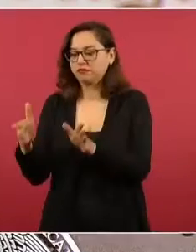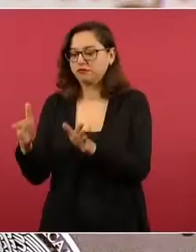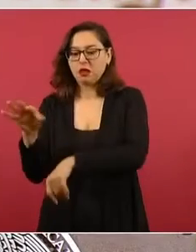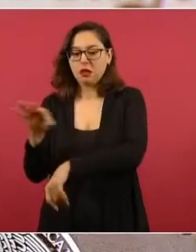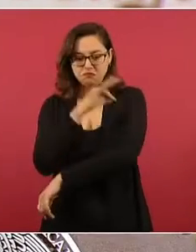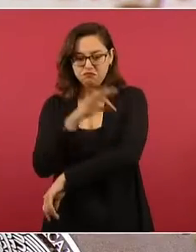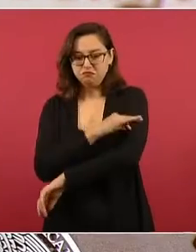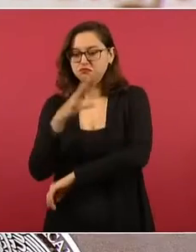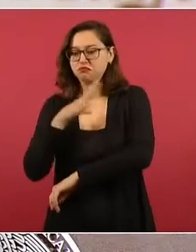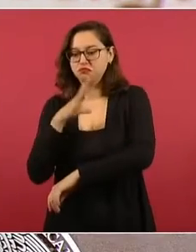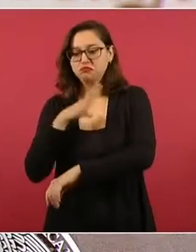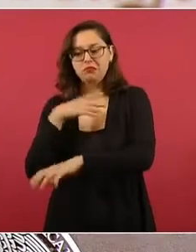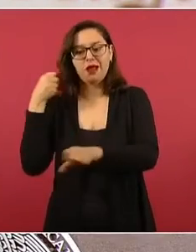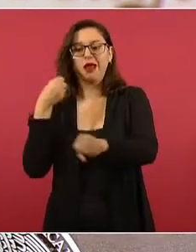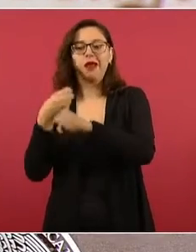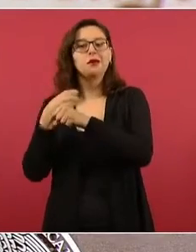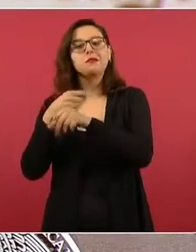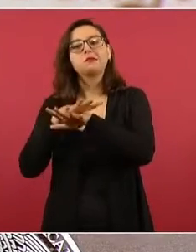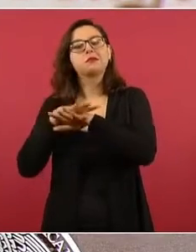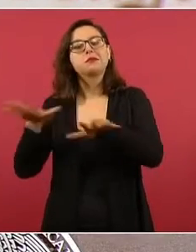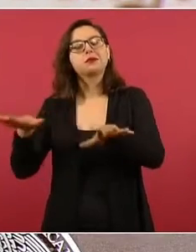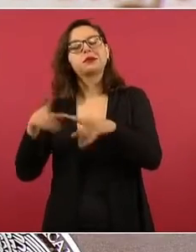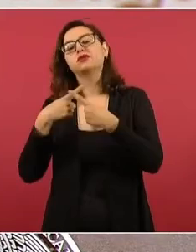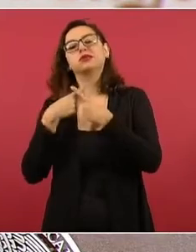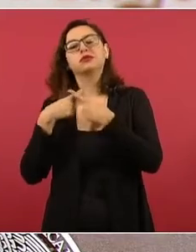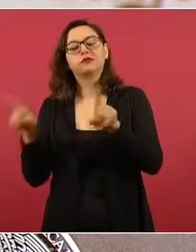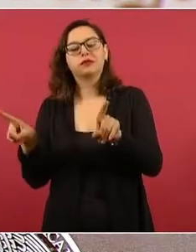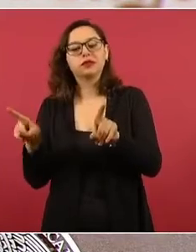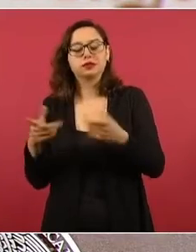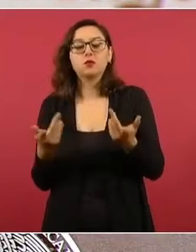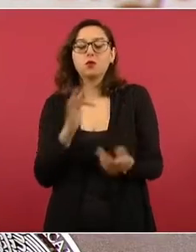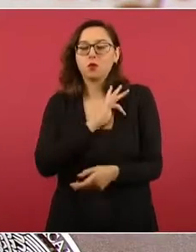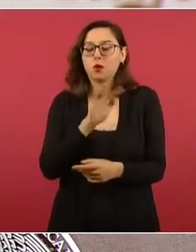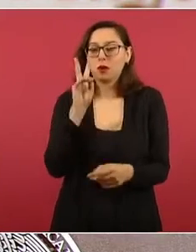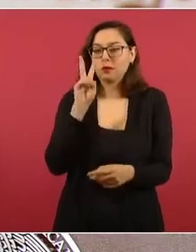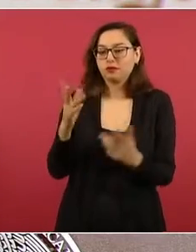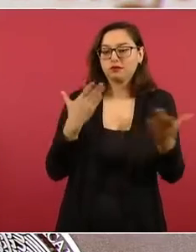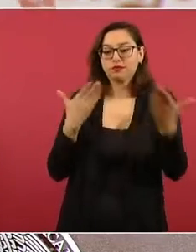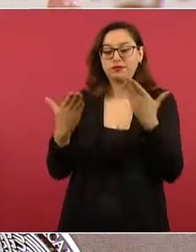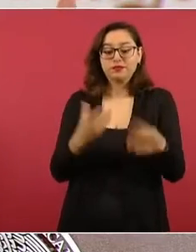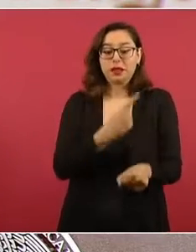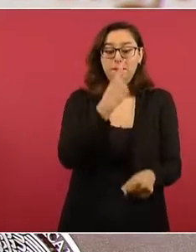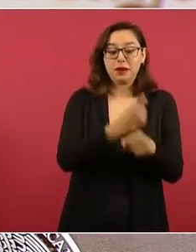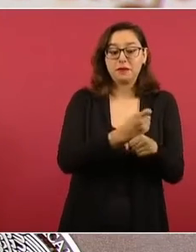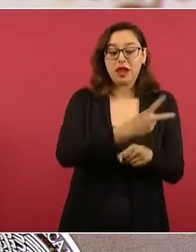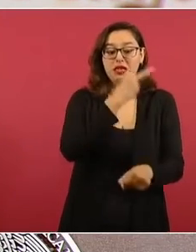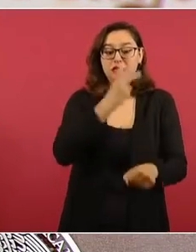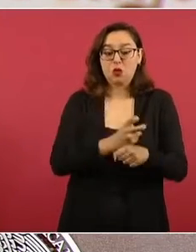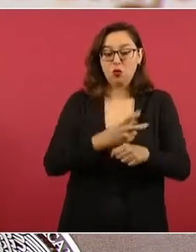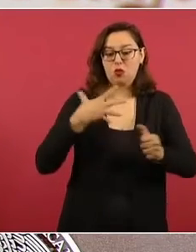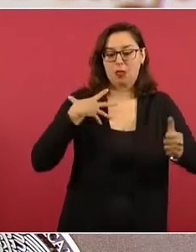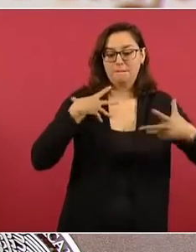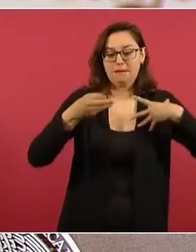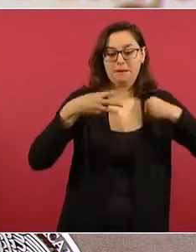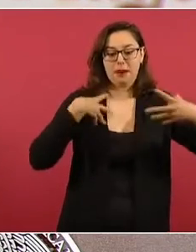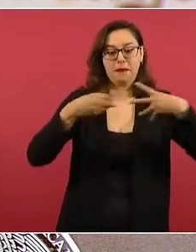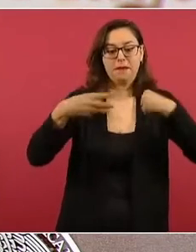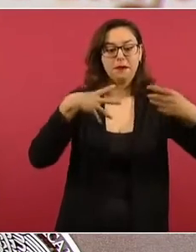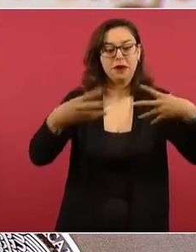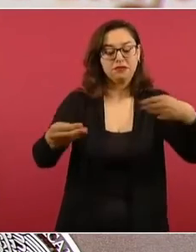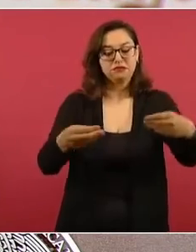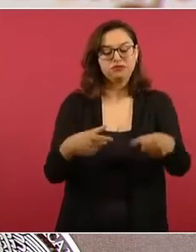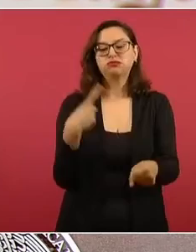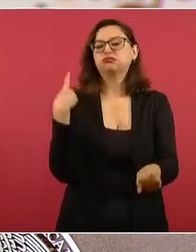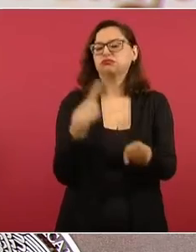y una parte de la tercera tuvieron un impacto importante en producir no solamente enfermos, enfermas, sino